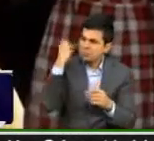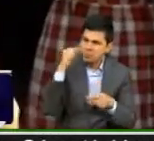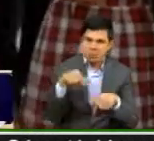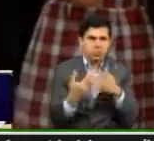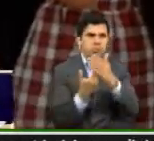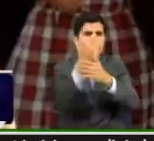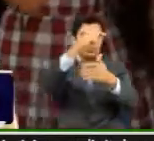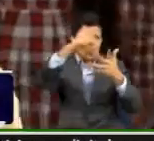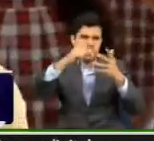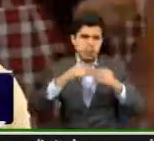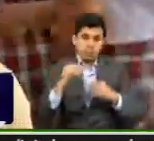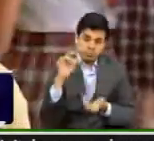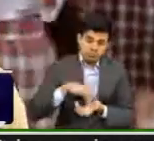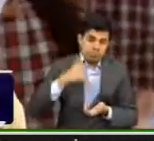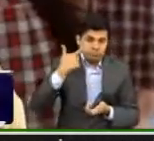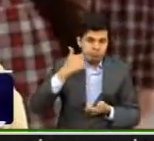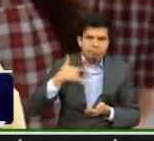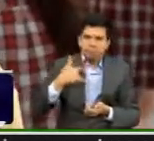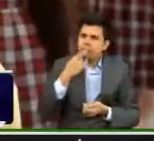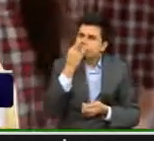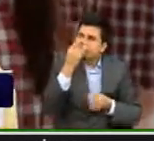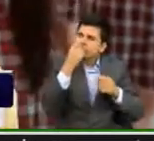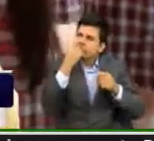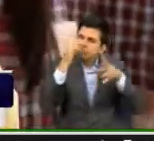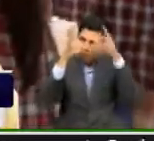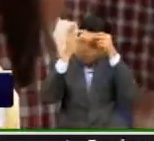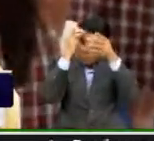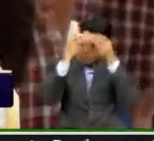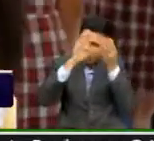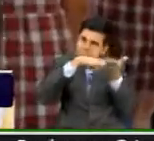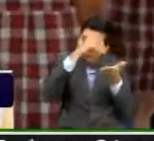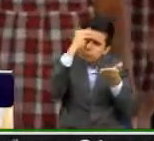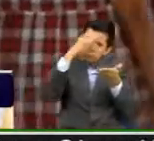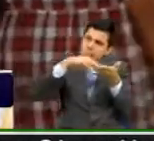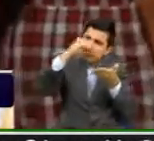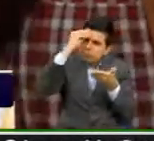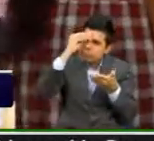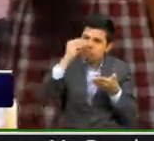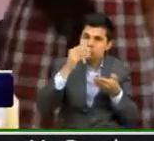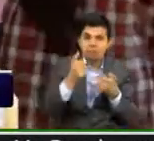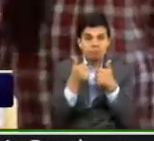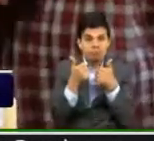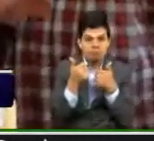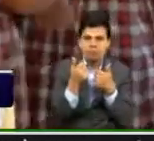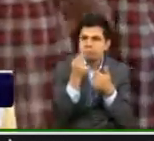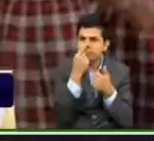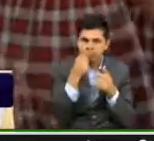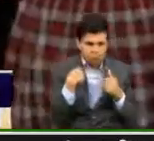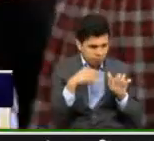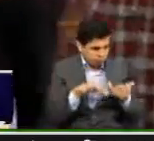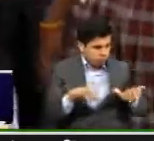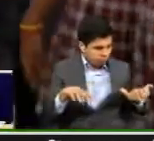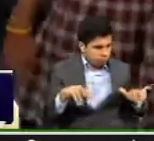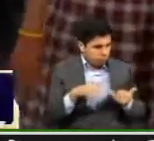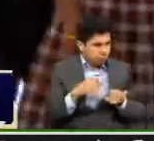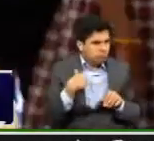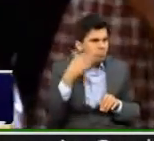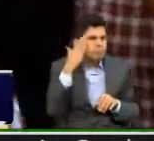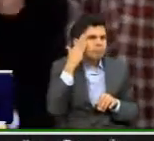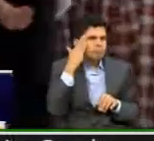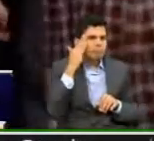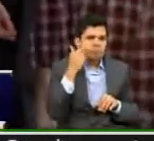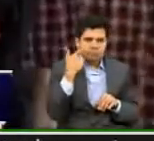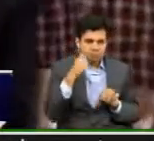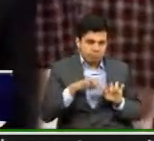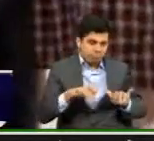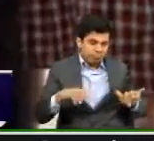parece interesante porque aquí puedo aprender muchas cosas, que además de poder saber piano y tocar esta música tan bonita que